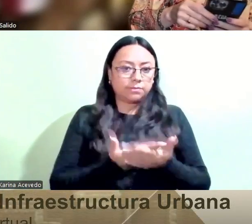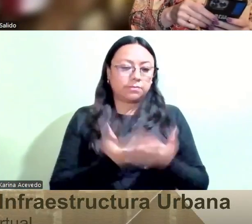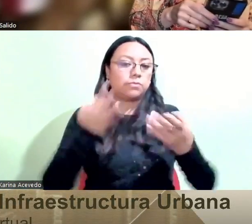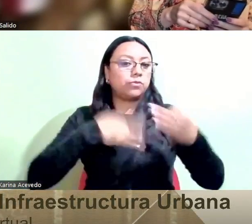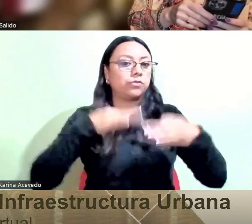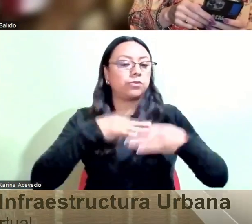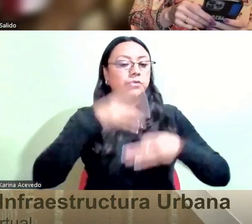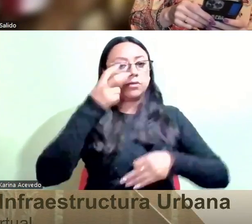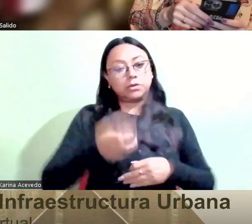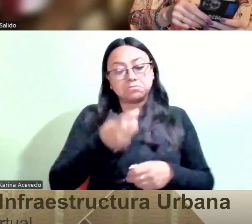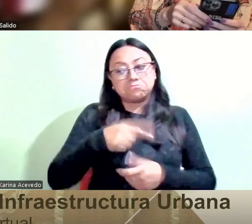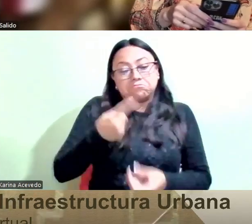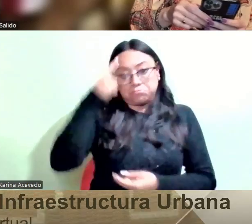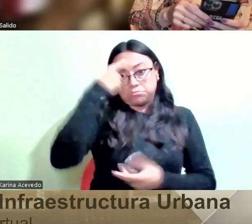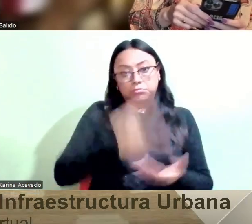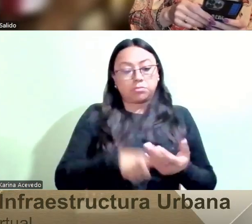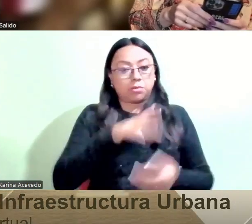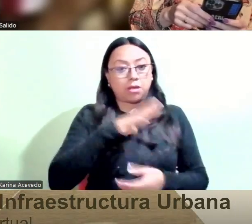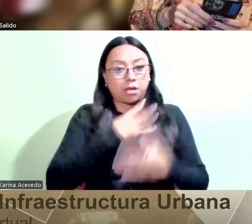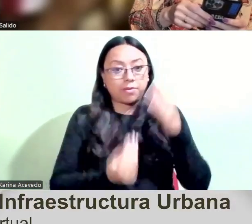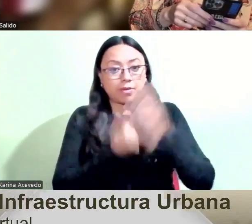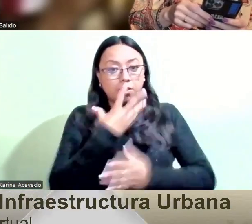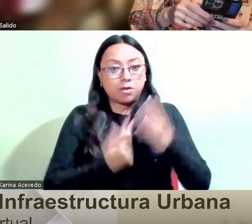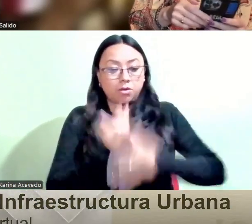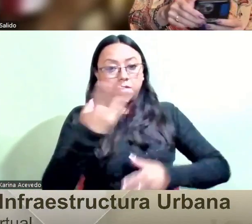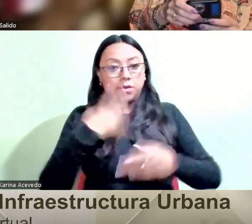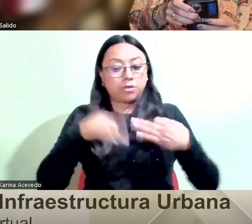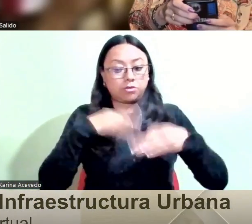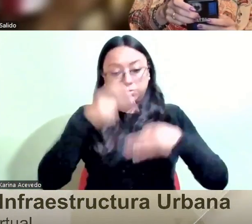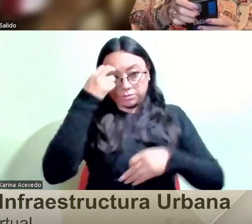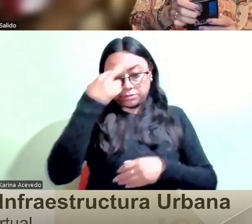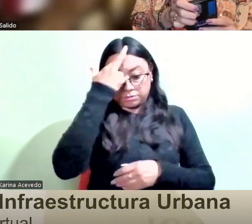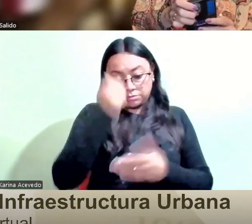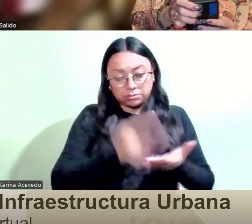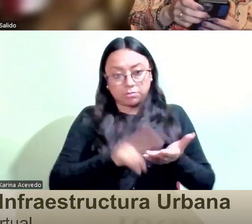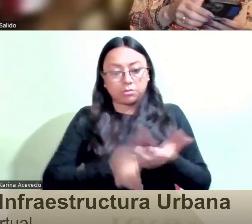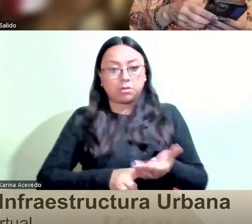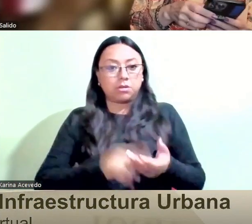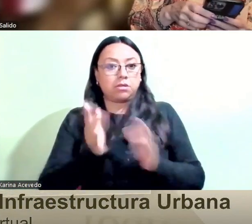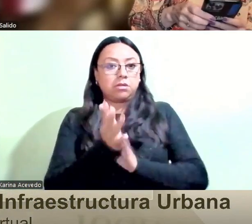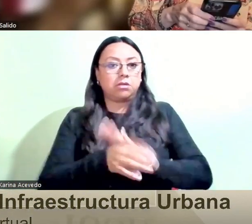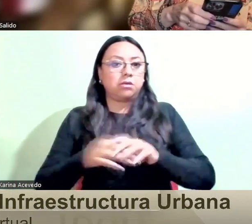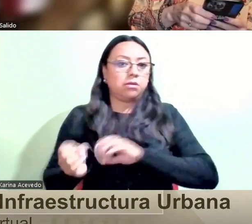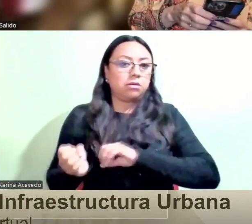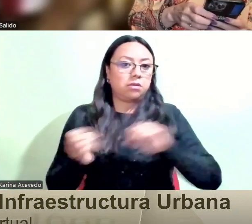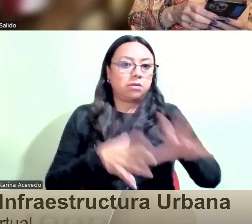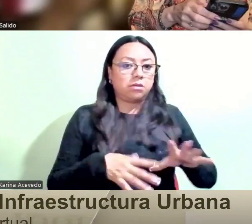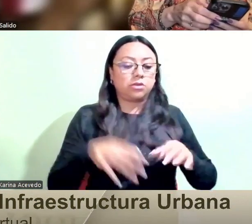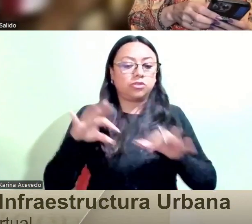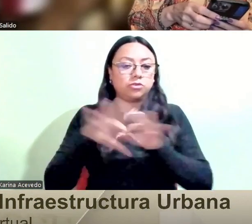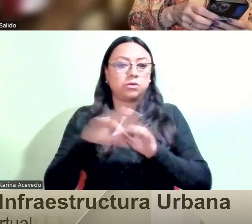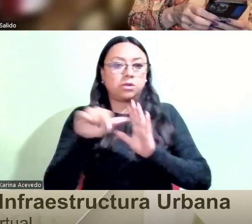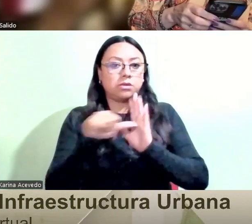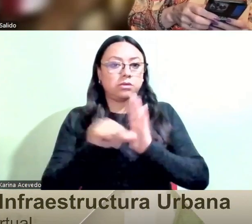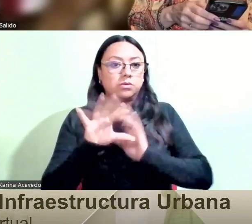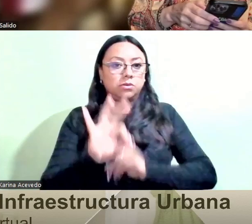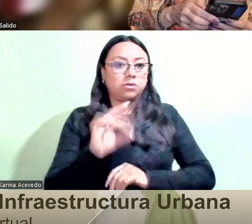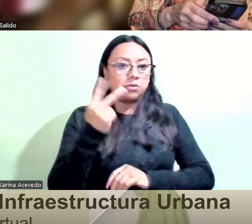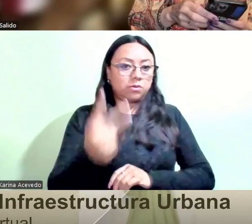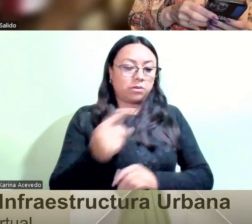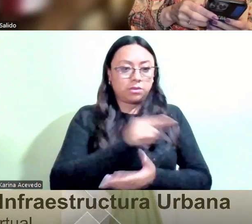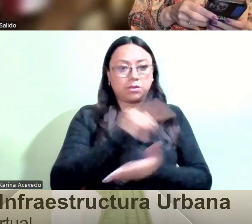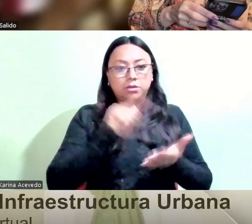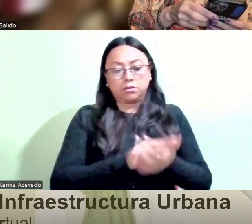no se considera ninguna actualización de alguna de las causales de desechamiento previstas en el artículo 42 ter del ordenamiento en